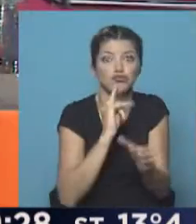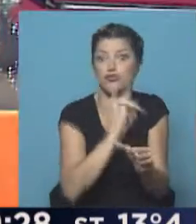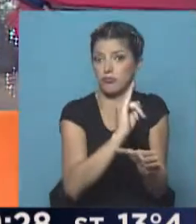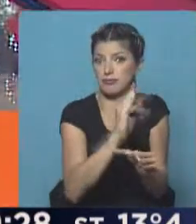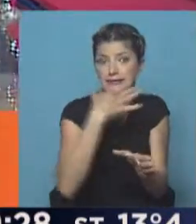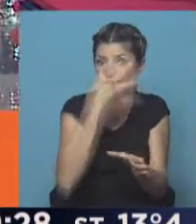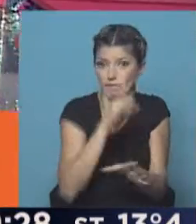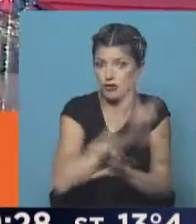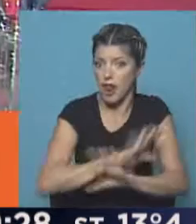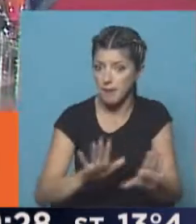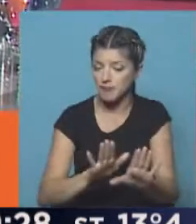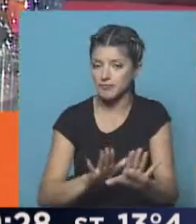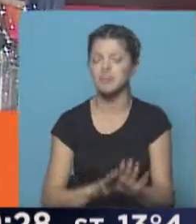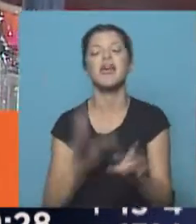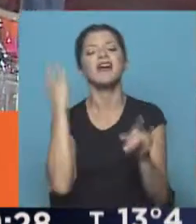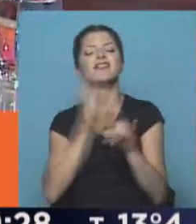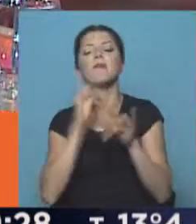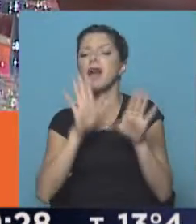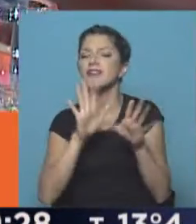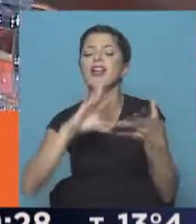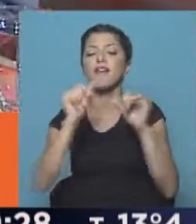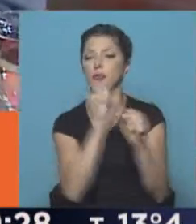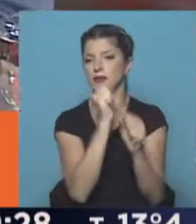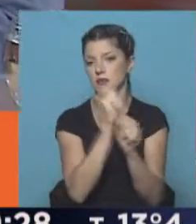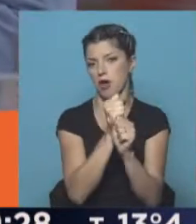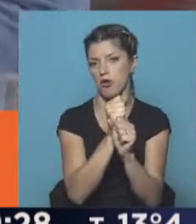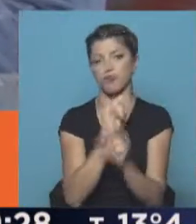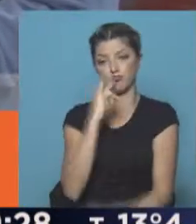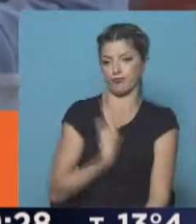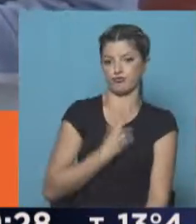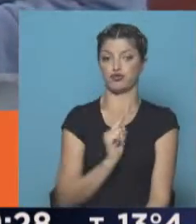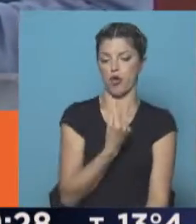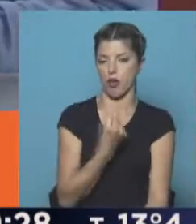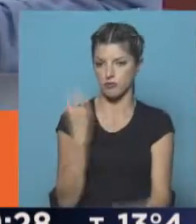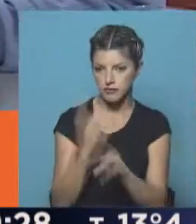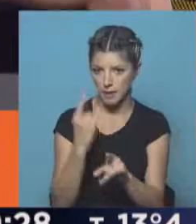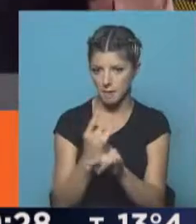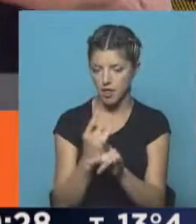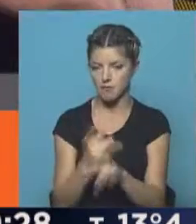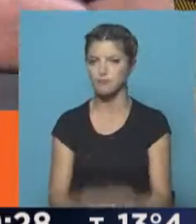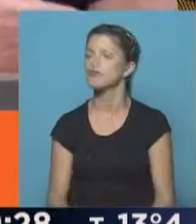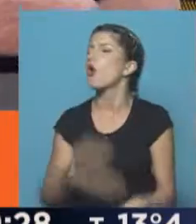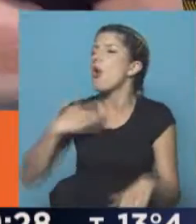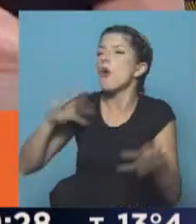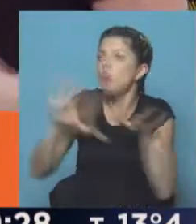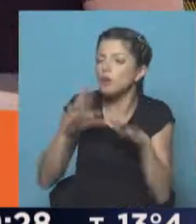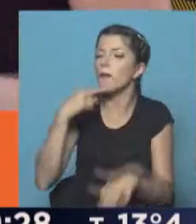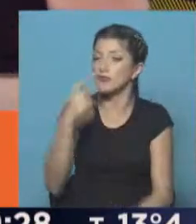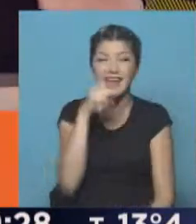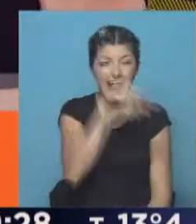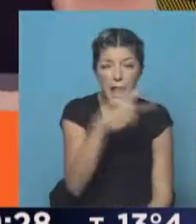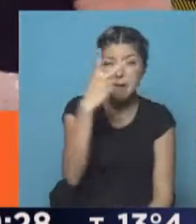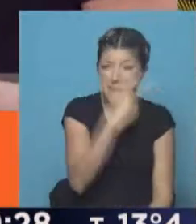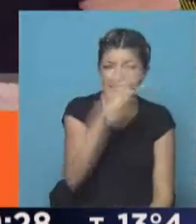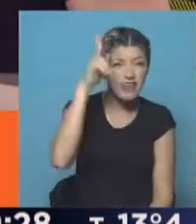manera, de una manera muy, muy personalista, ¿no? Justo le iba a decir que manejó de una manera con mano firme. Él, 28 años